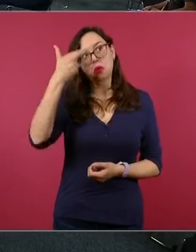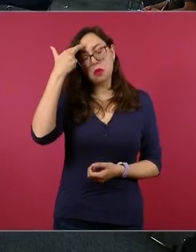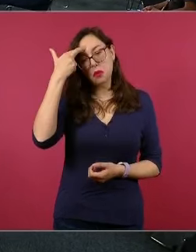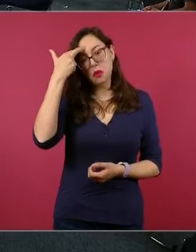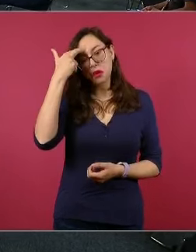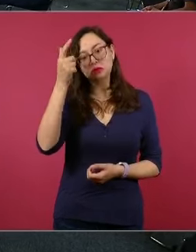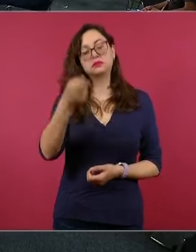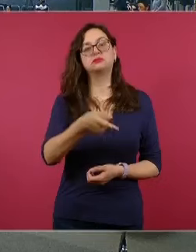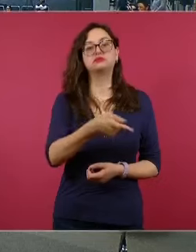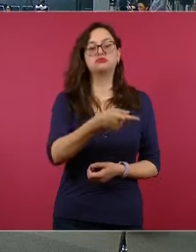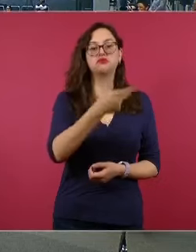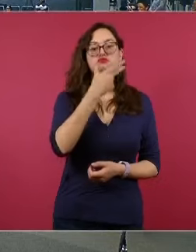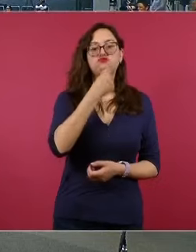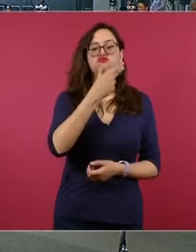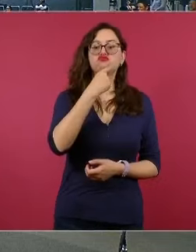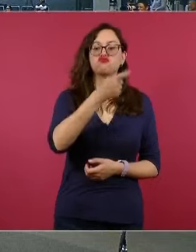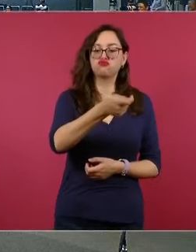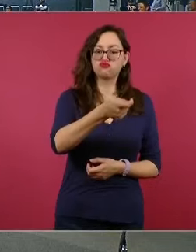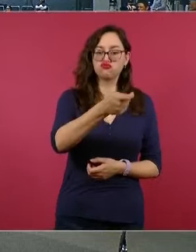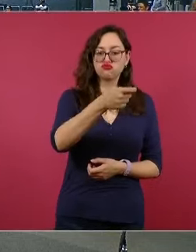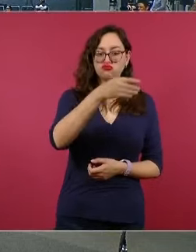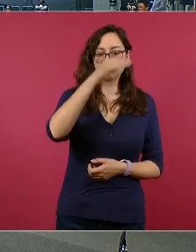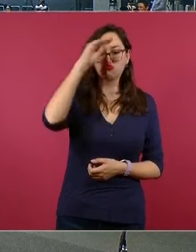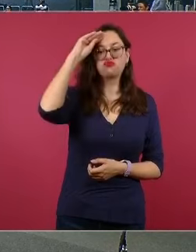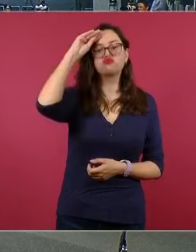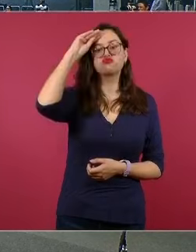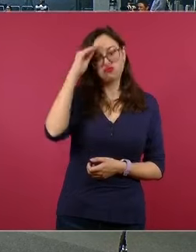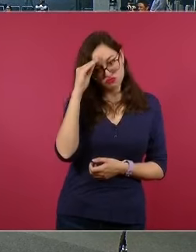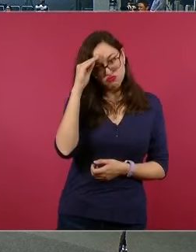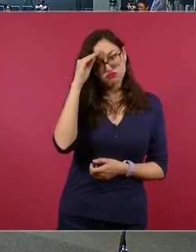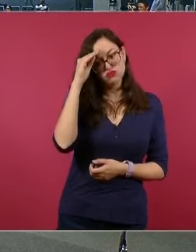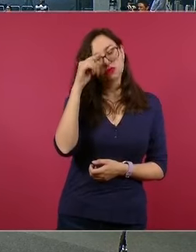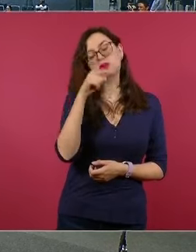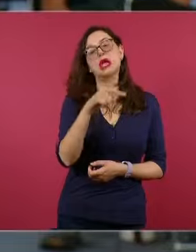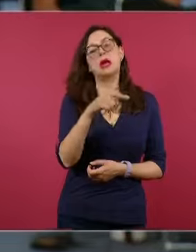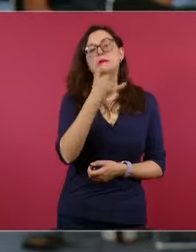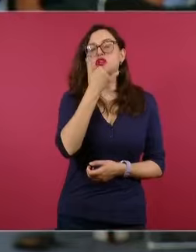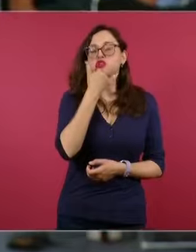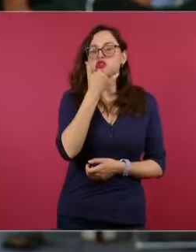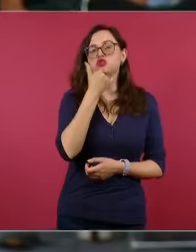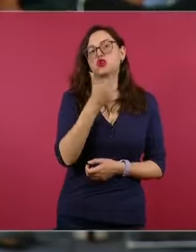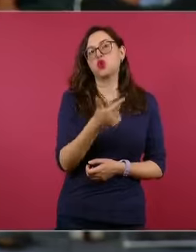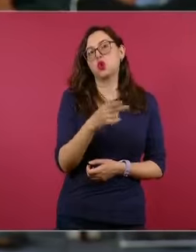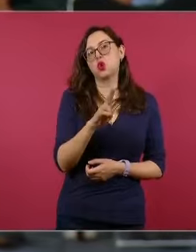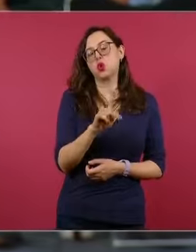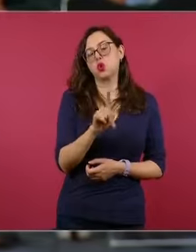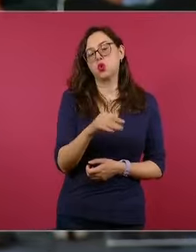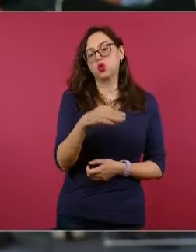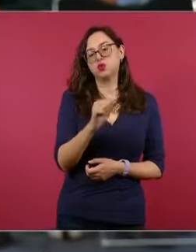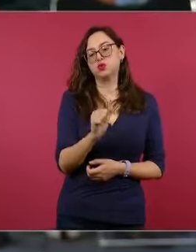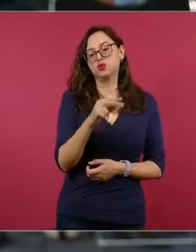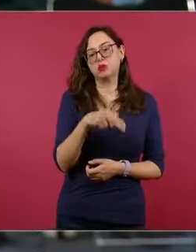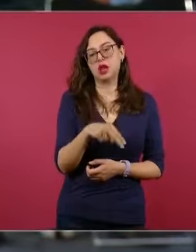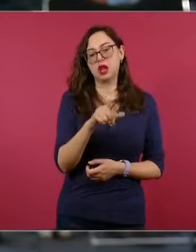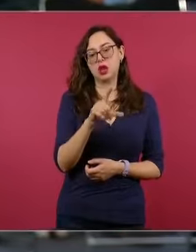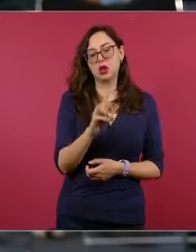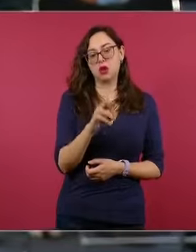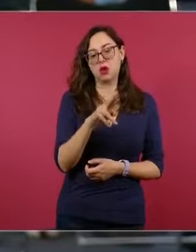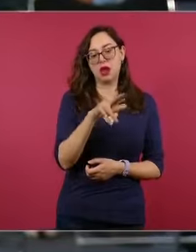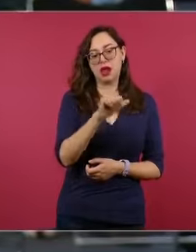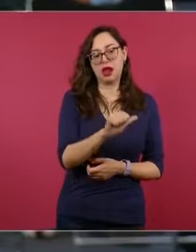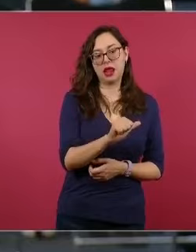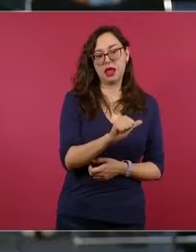de que entró Fox perdón el chapo el señor este Guzmán lo era eh